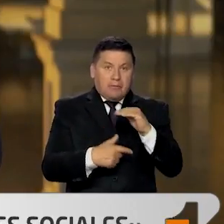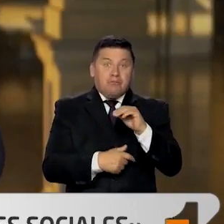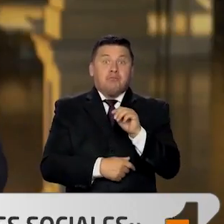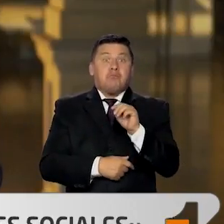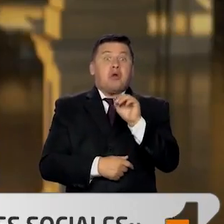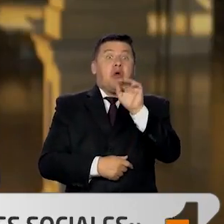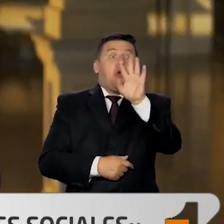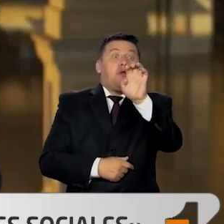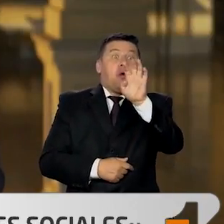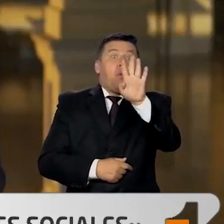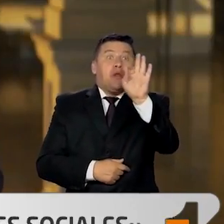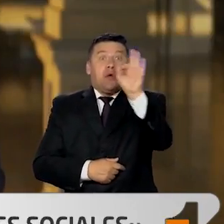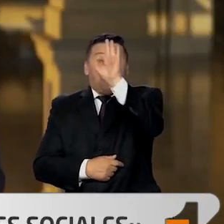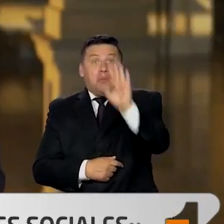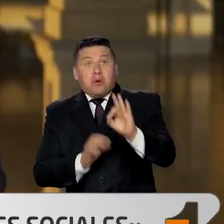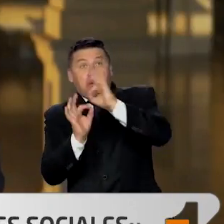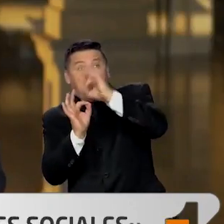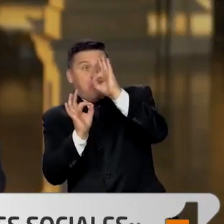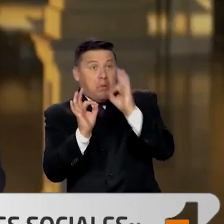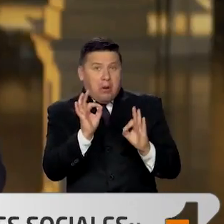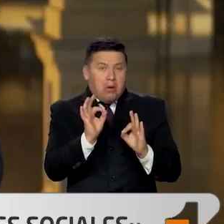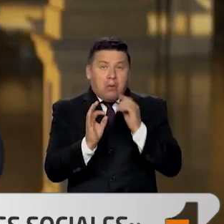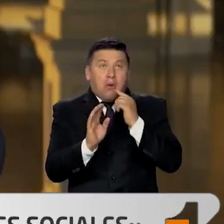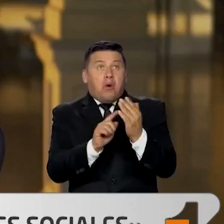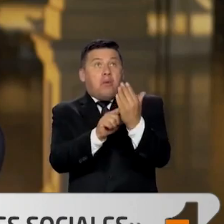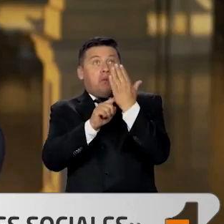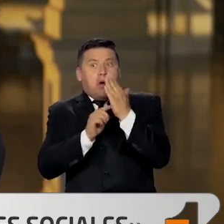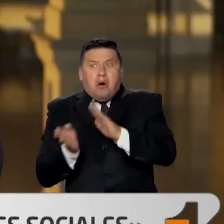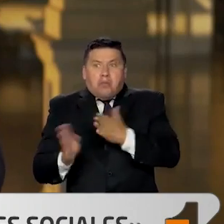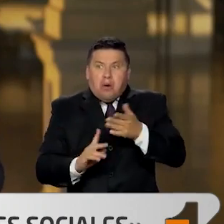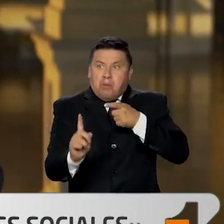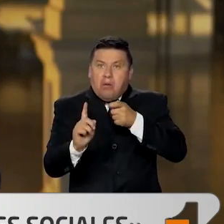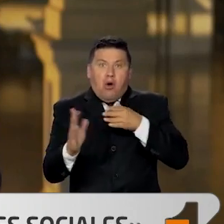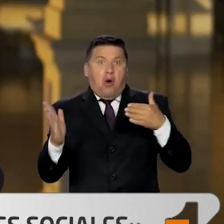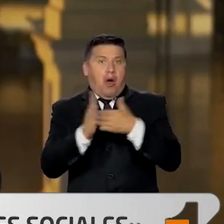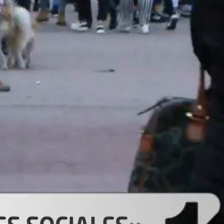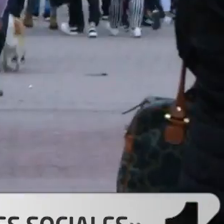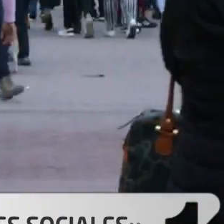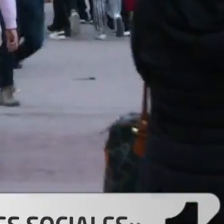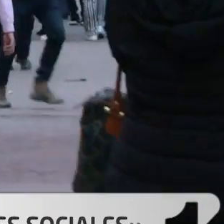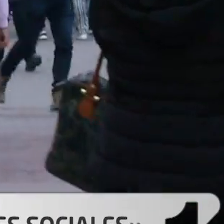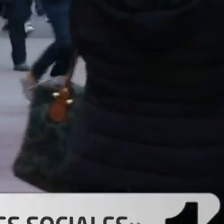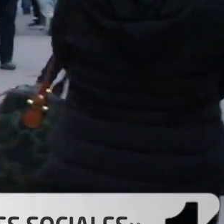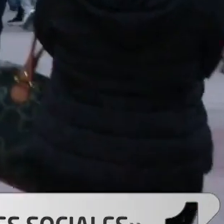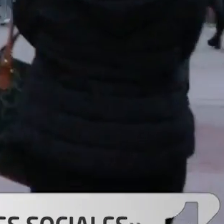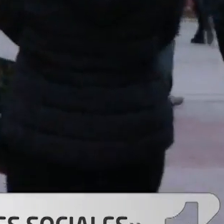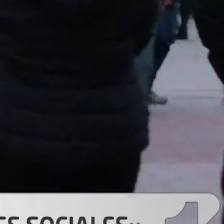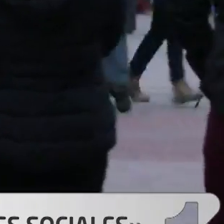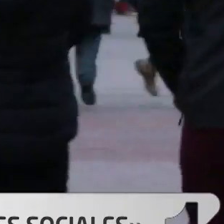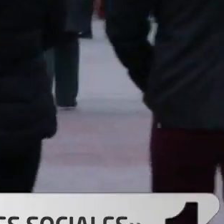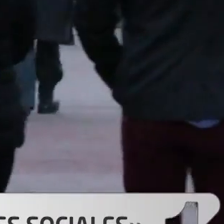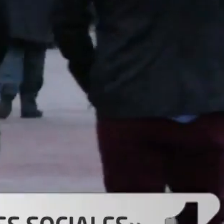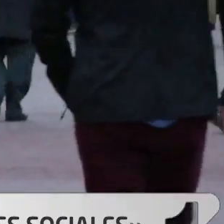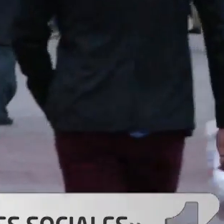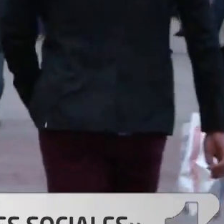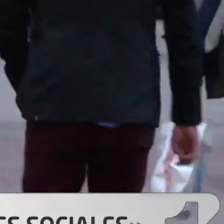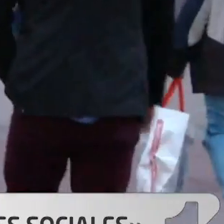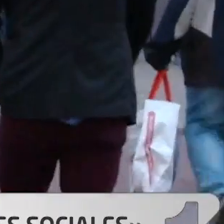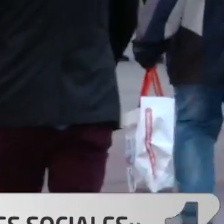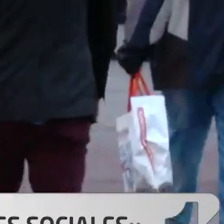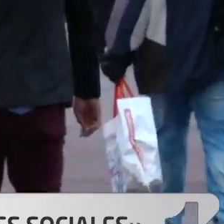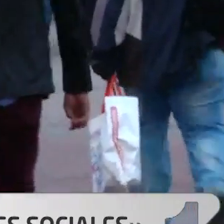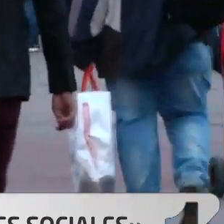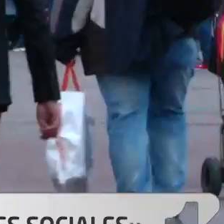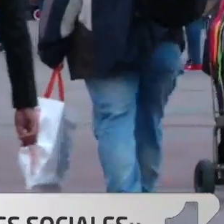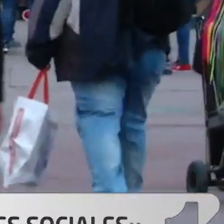que en el 94% de los municipios no se presentaron crímenes contra ellos. Y se comprometió a que el año entrante trabajará con más